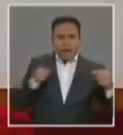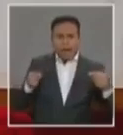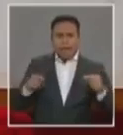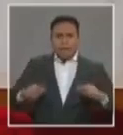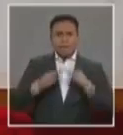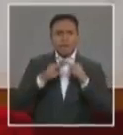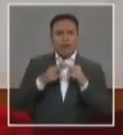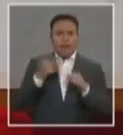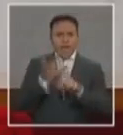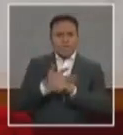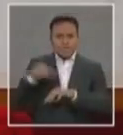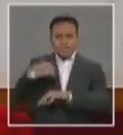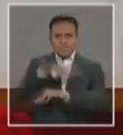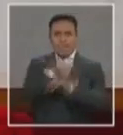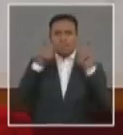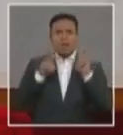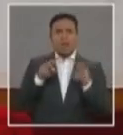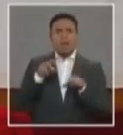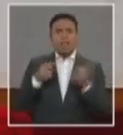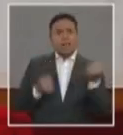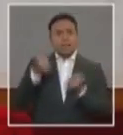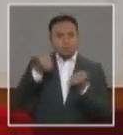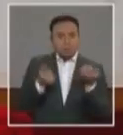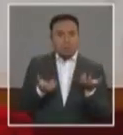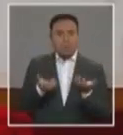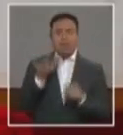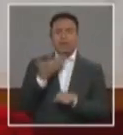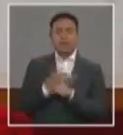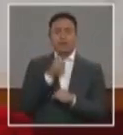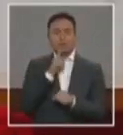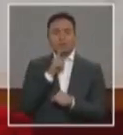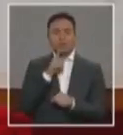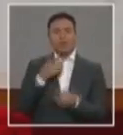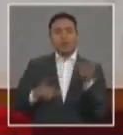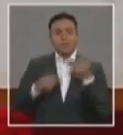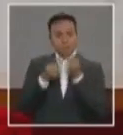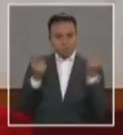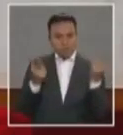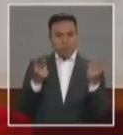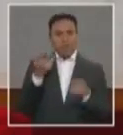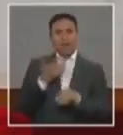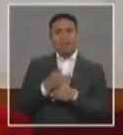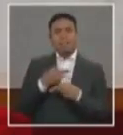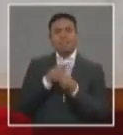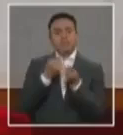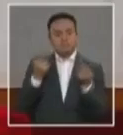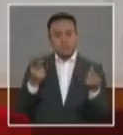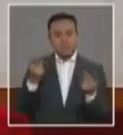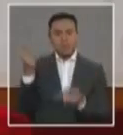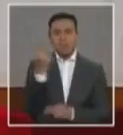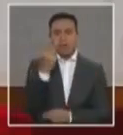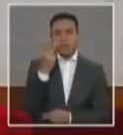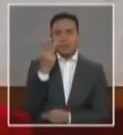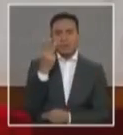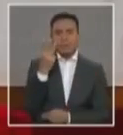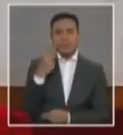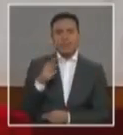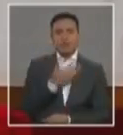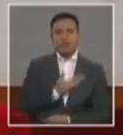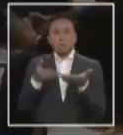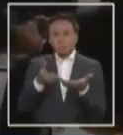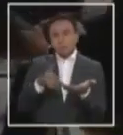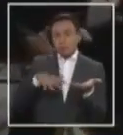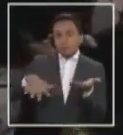Vial y corredor de transporte collado que también es un tremendo avance y hay un proyecto de licitación ambas concesionadas por